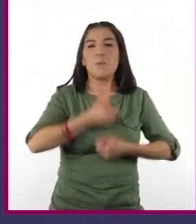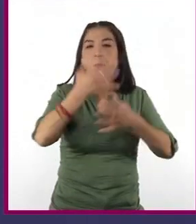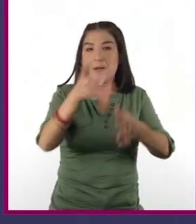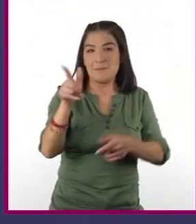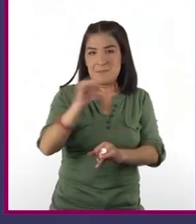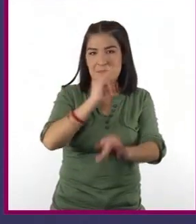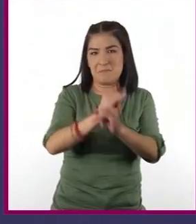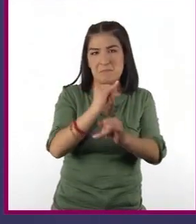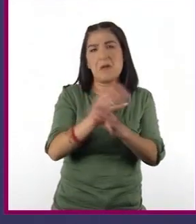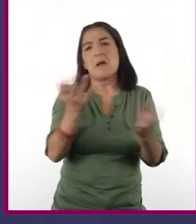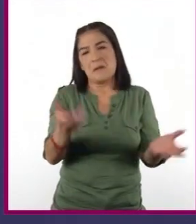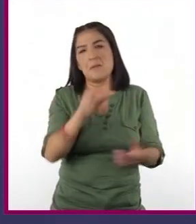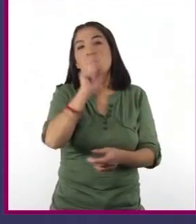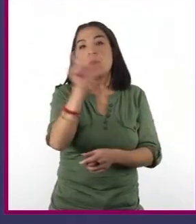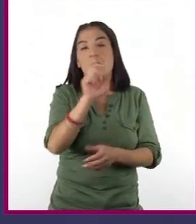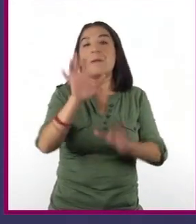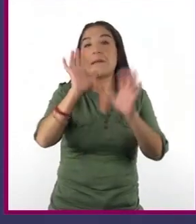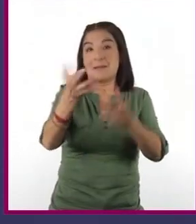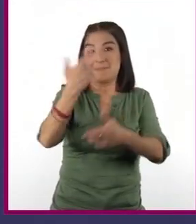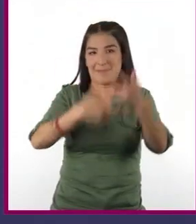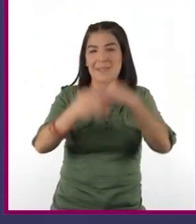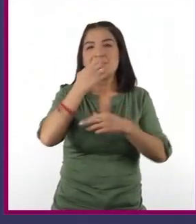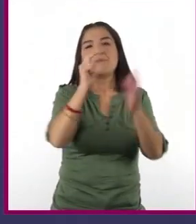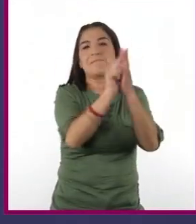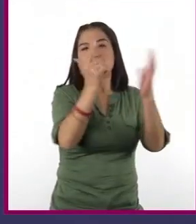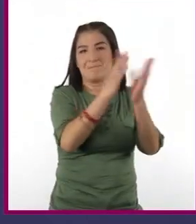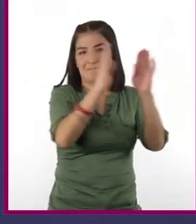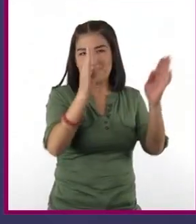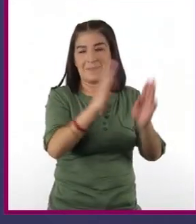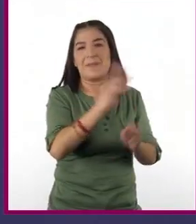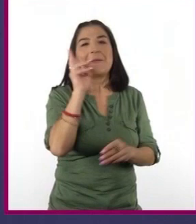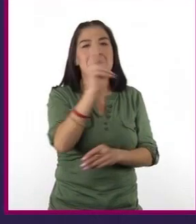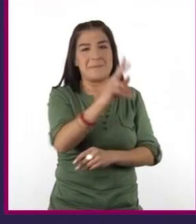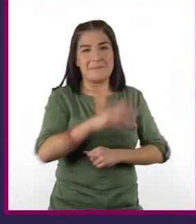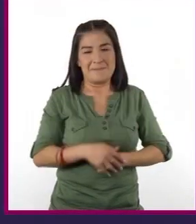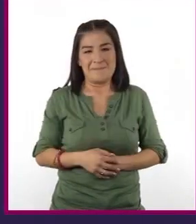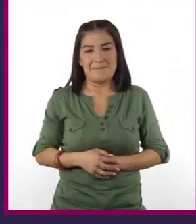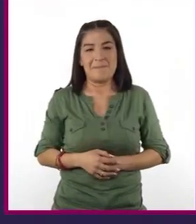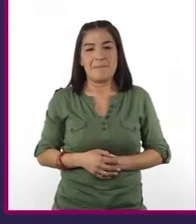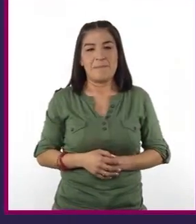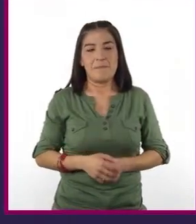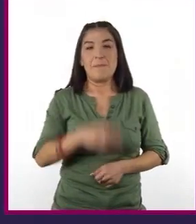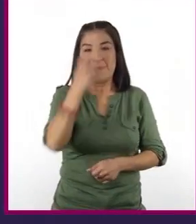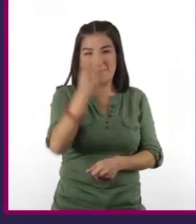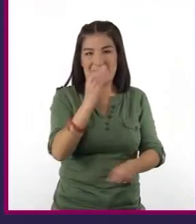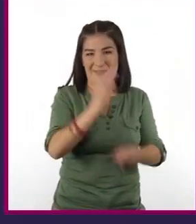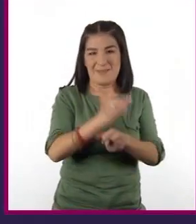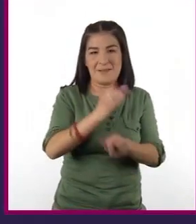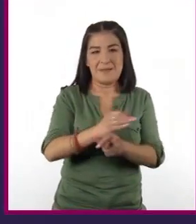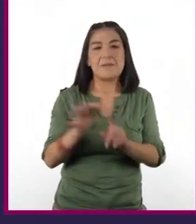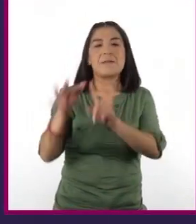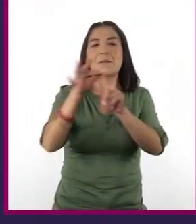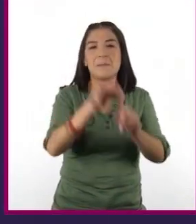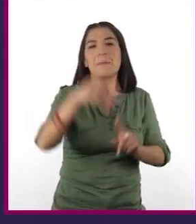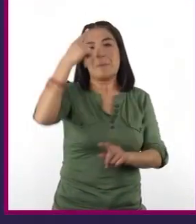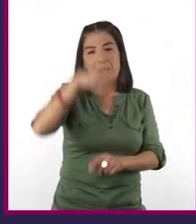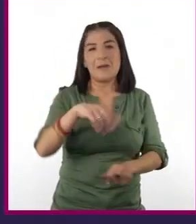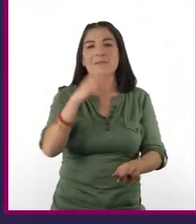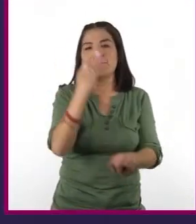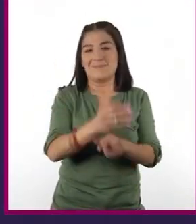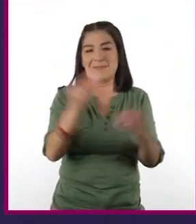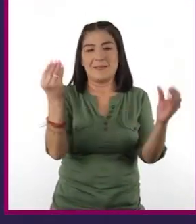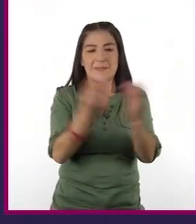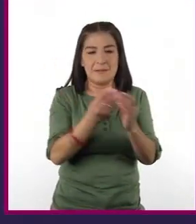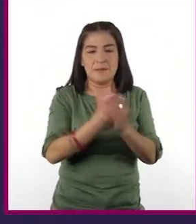internet o cuando regresen a la escuela en las bibliotecas del aula escolar. Tomando esta antología como referente para esta